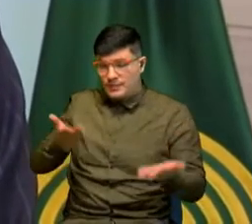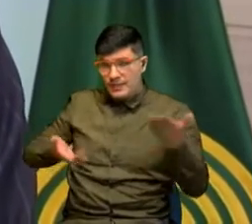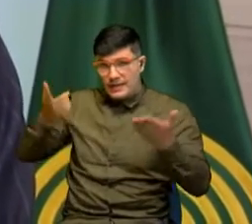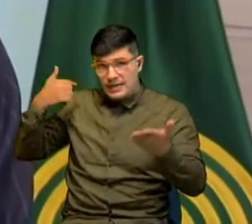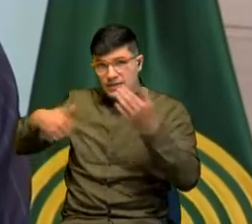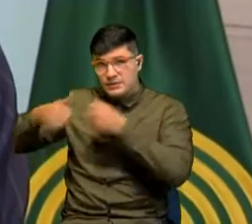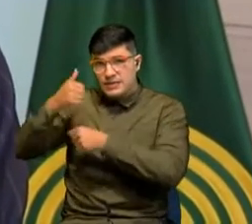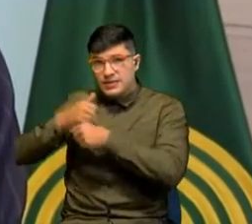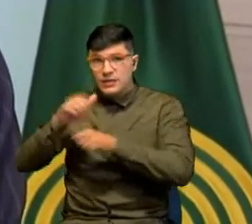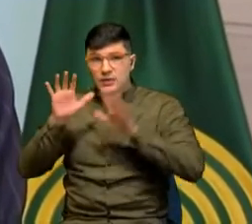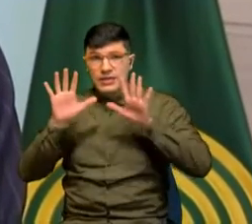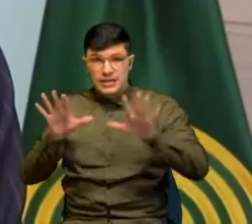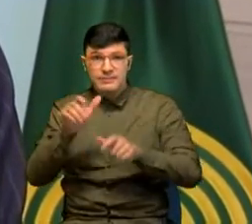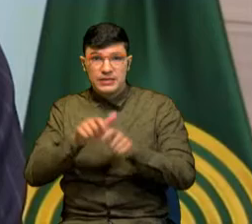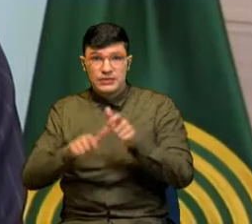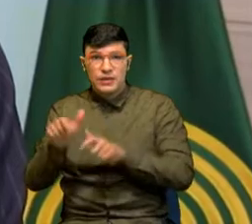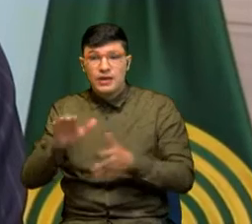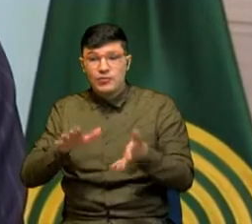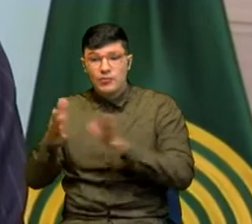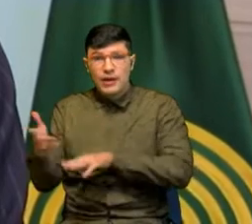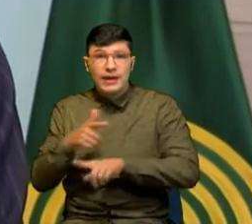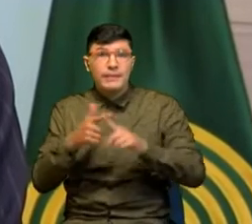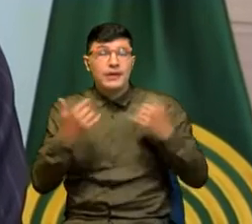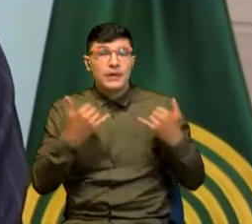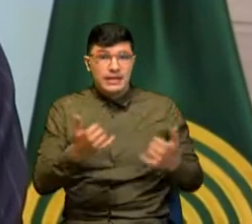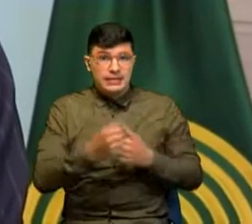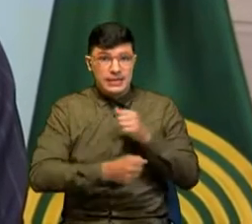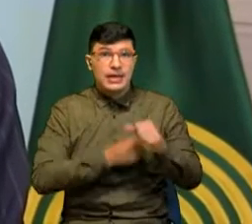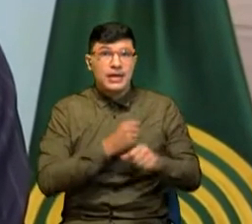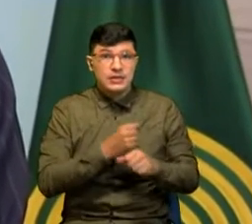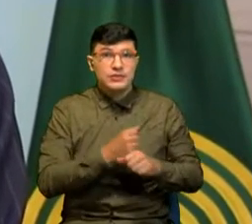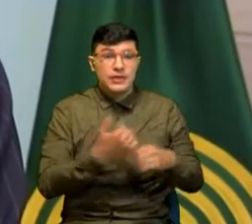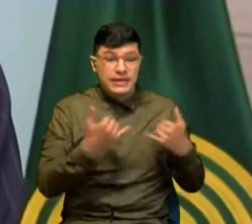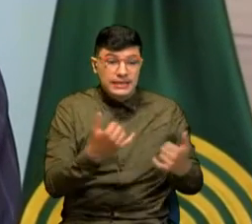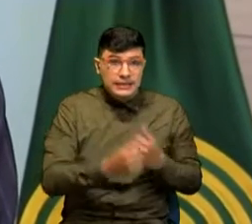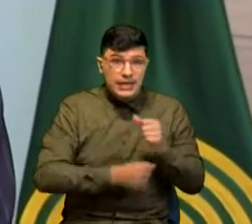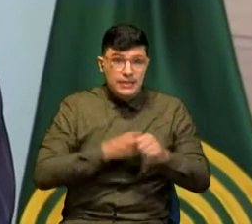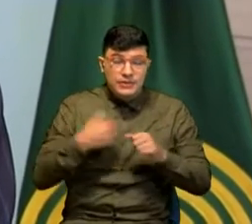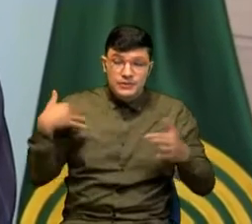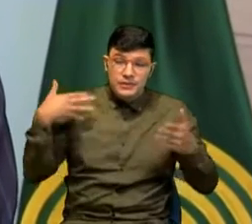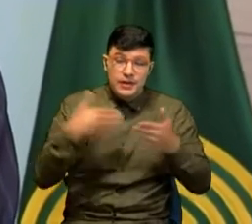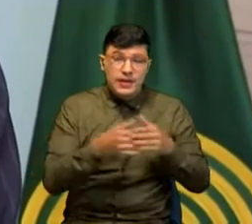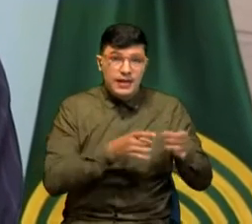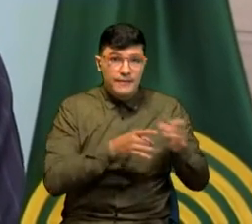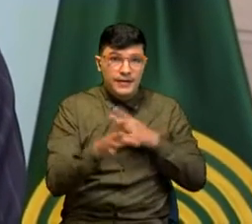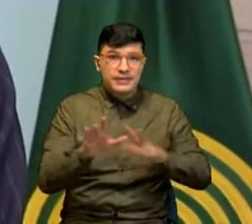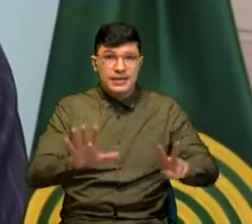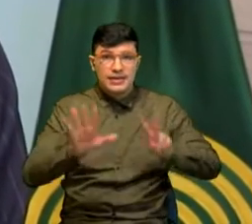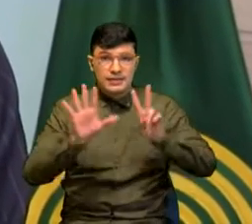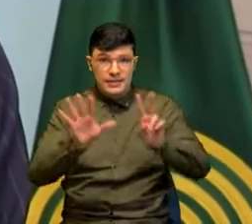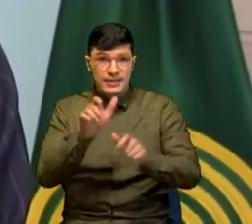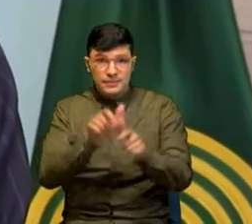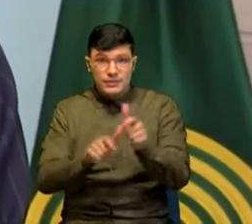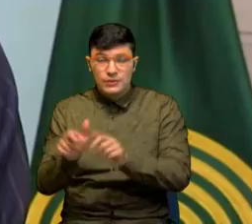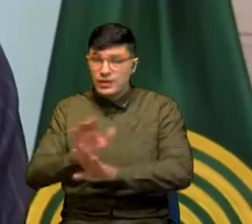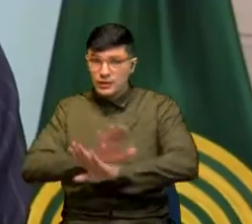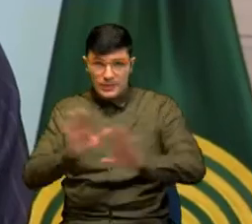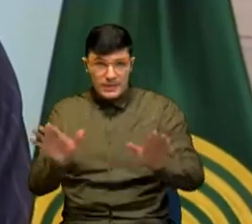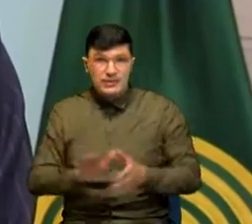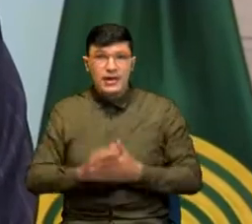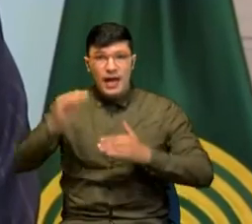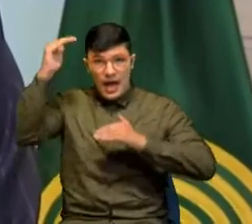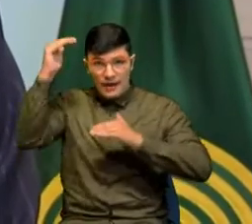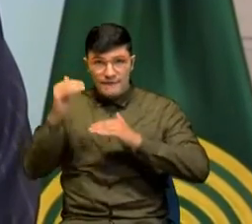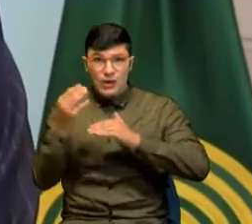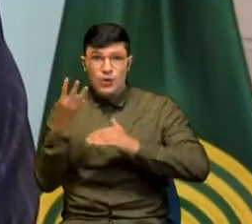presentaron 10 homicidios, en este año 2019 a la fecha solo tenemos 7. Igualmente, informarle a la